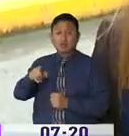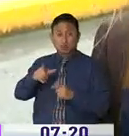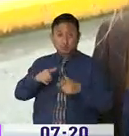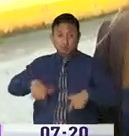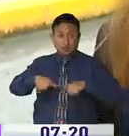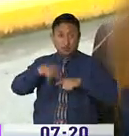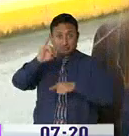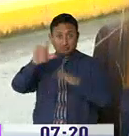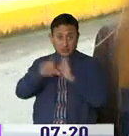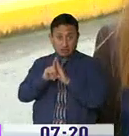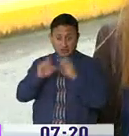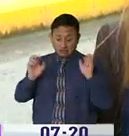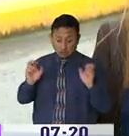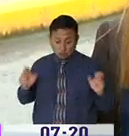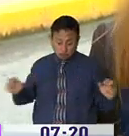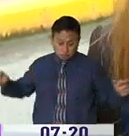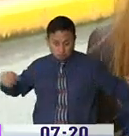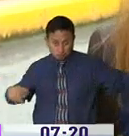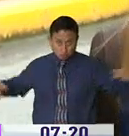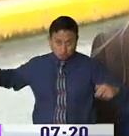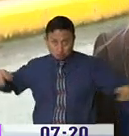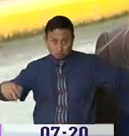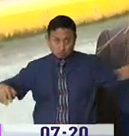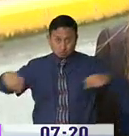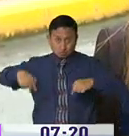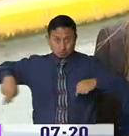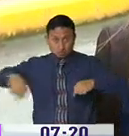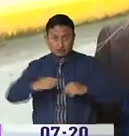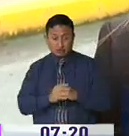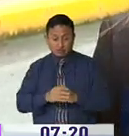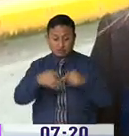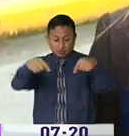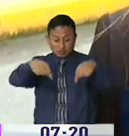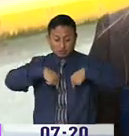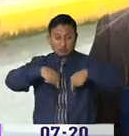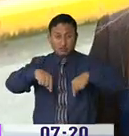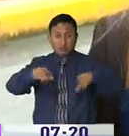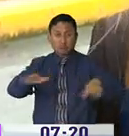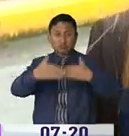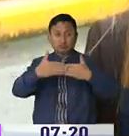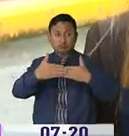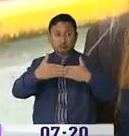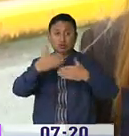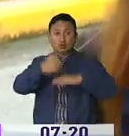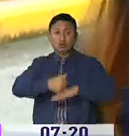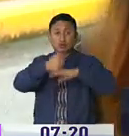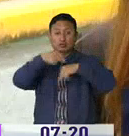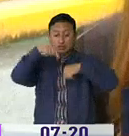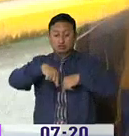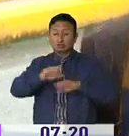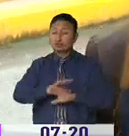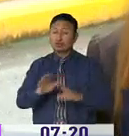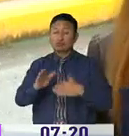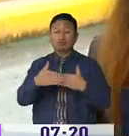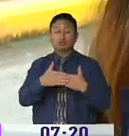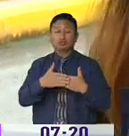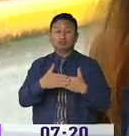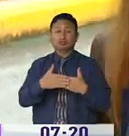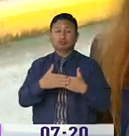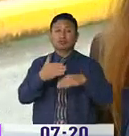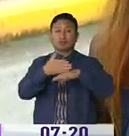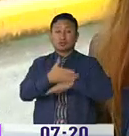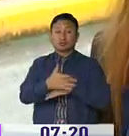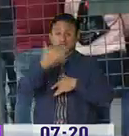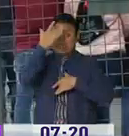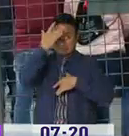estos pasos informales, pero solo las autoridades son quienes dicen que van a abrir la frontera cuando se termine la pandemia. Las